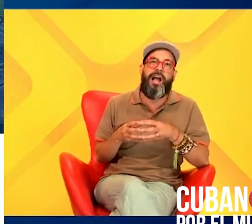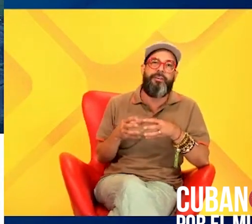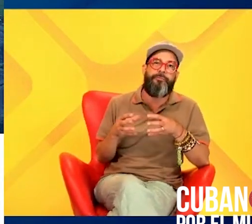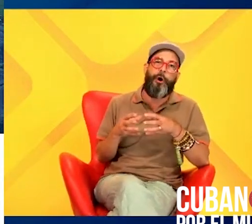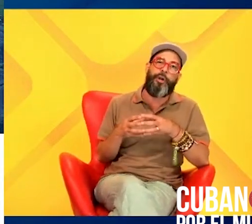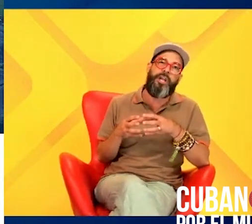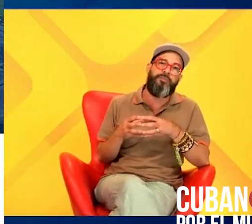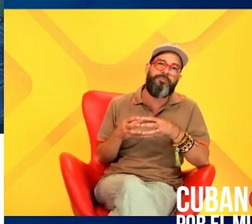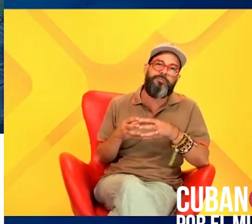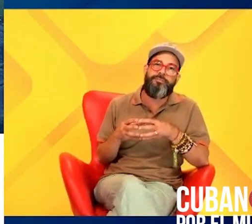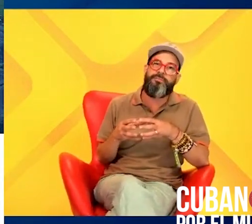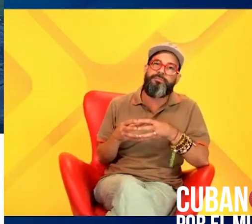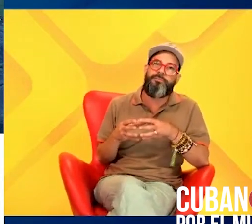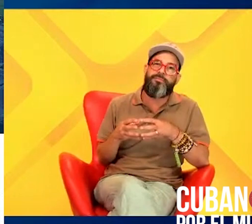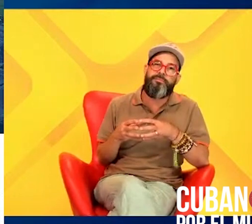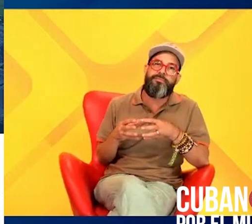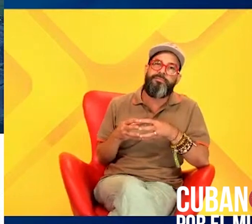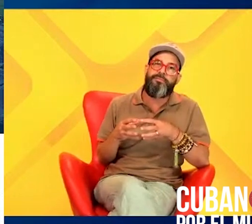Los Ángeles California